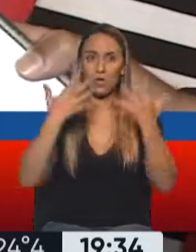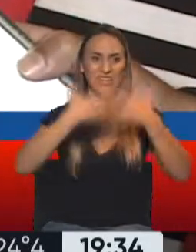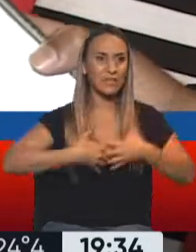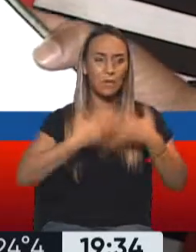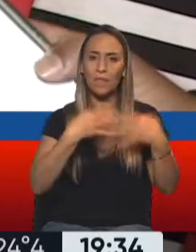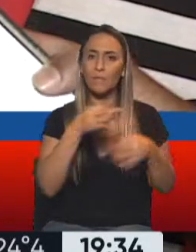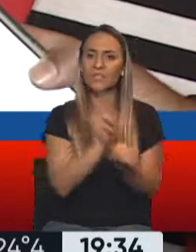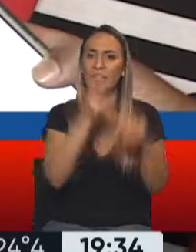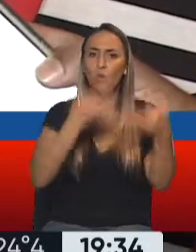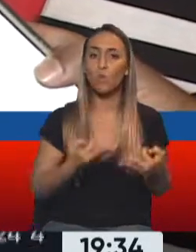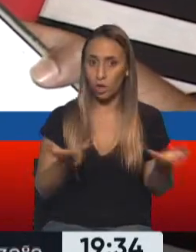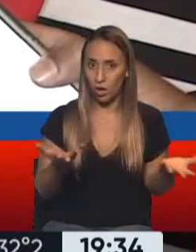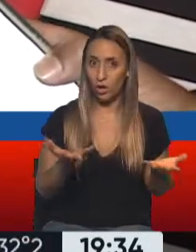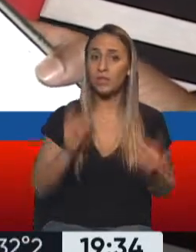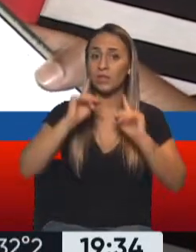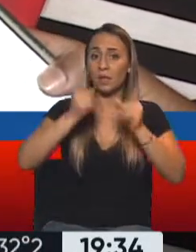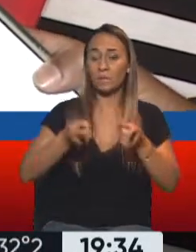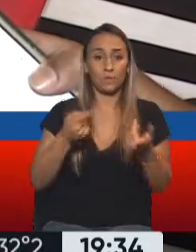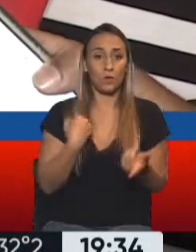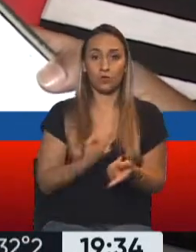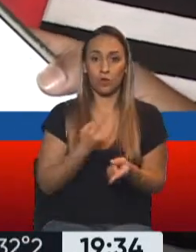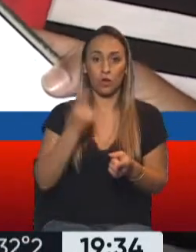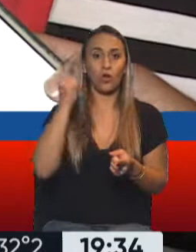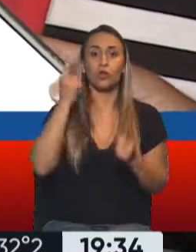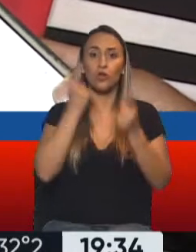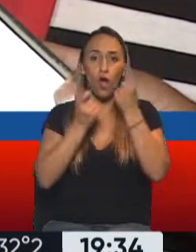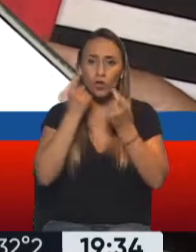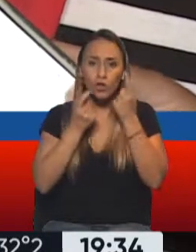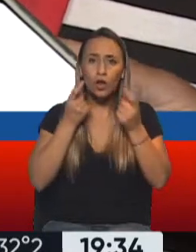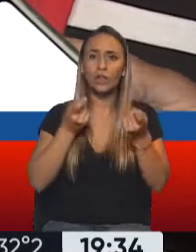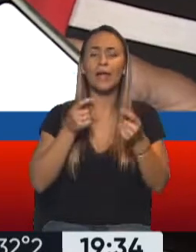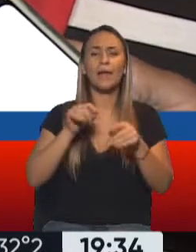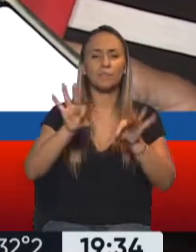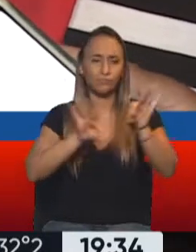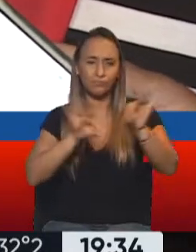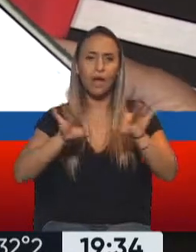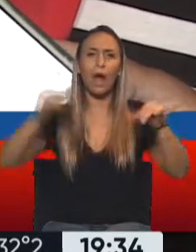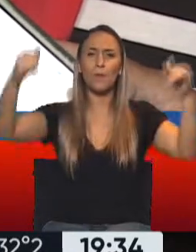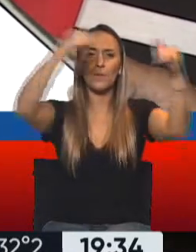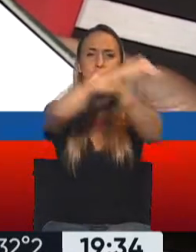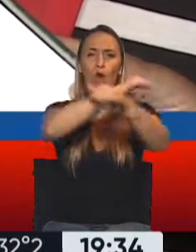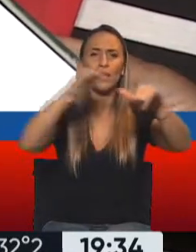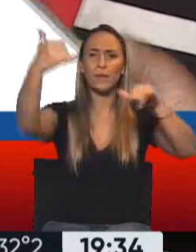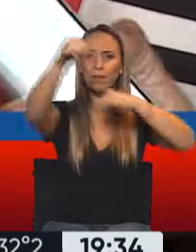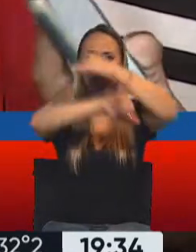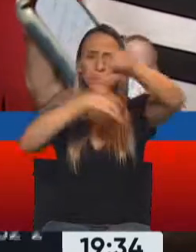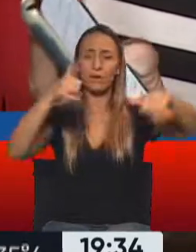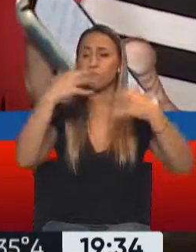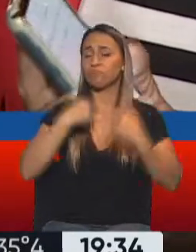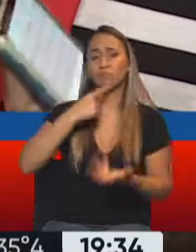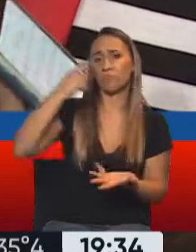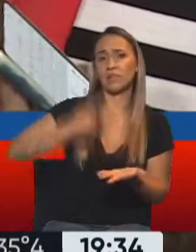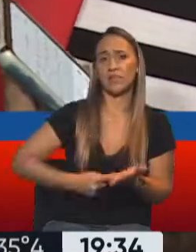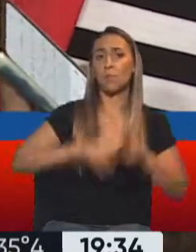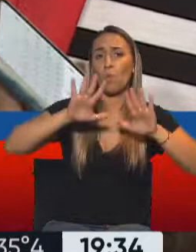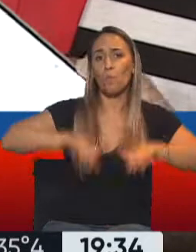sindical. La regulación de tránsito que nosotros estamos ejerciendo tiene que ver con 2 horas a la mañana, 2 horas a tarde.